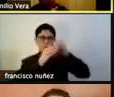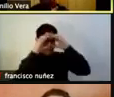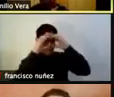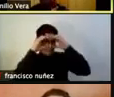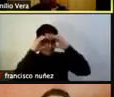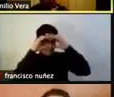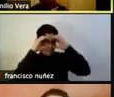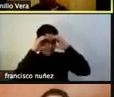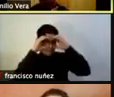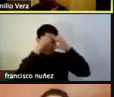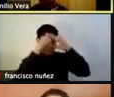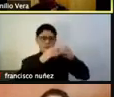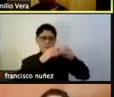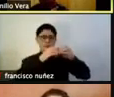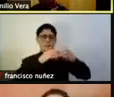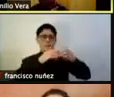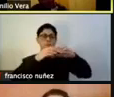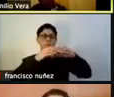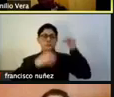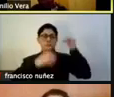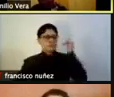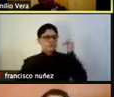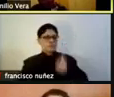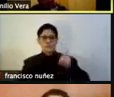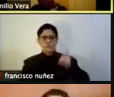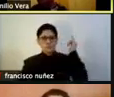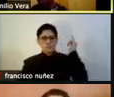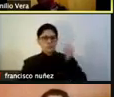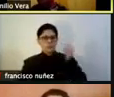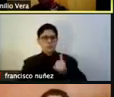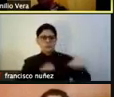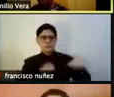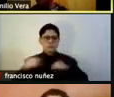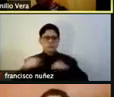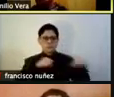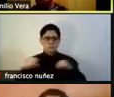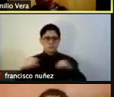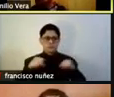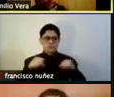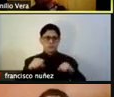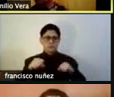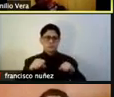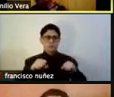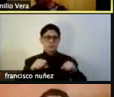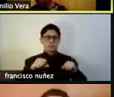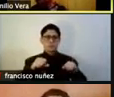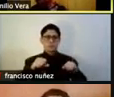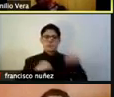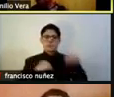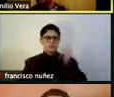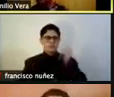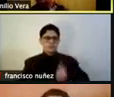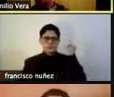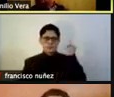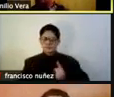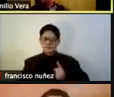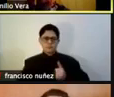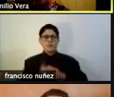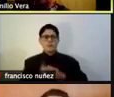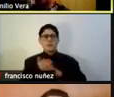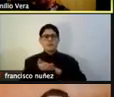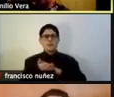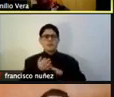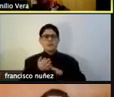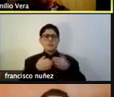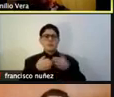hay sísmica ejecutándose. Observadores que, por ejemplo, si aparece a lo largo de la trayectoria que va